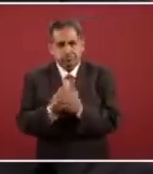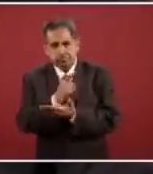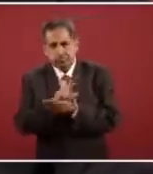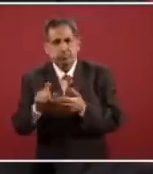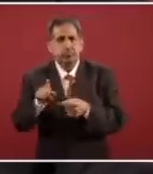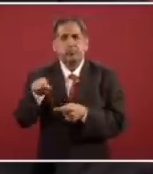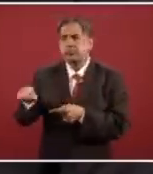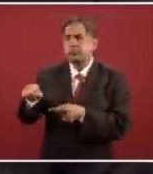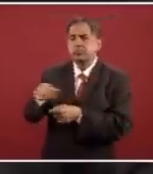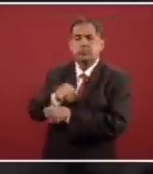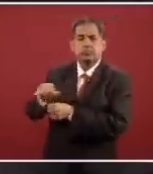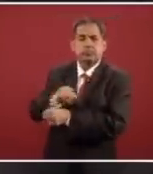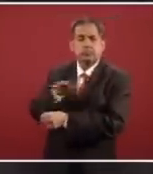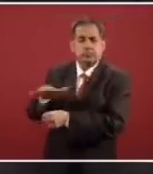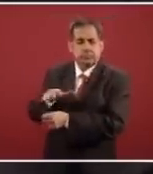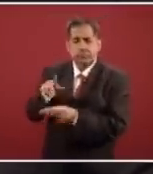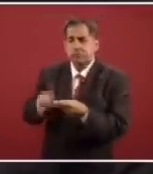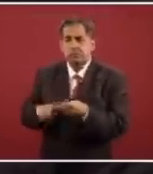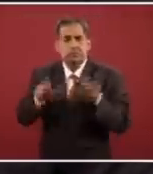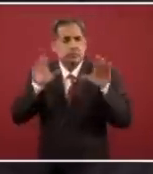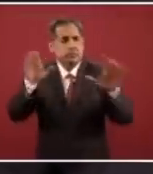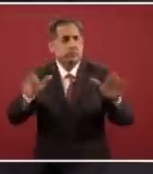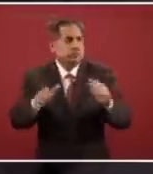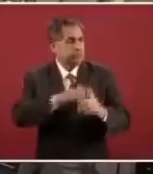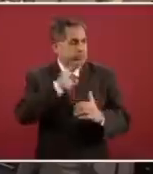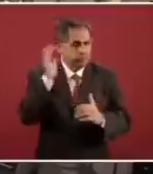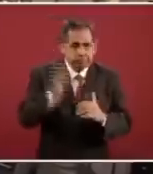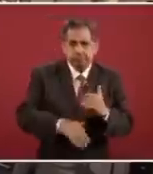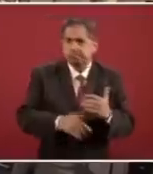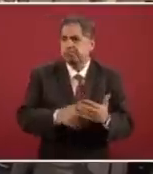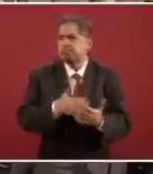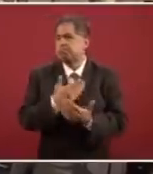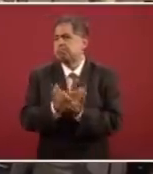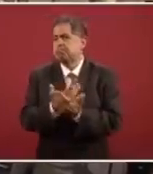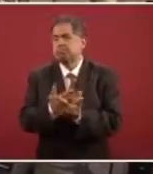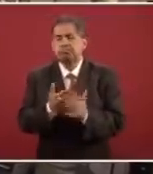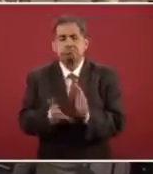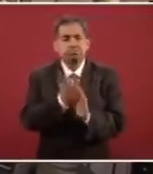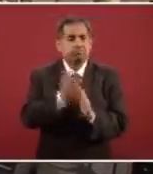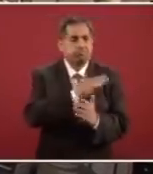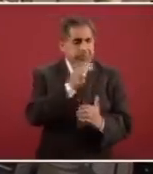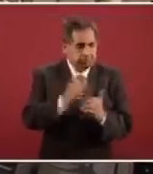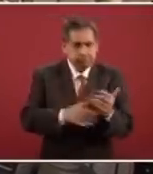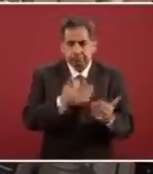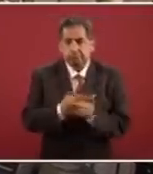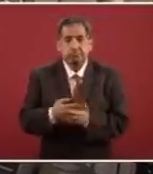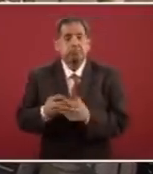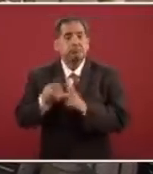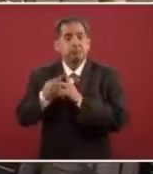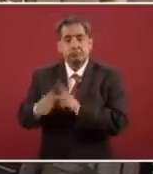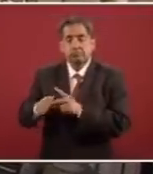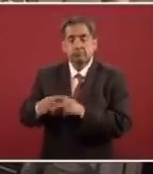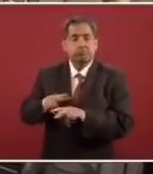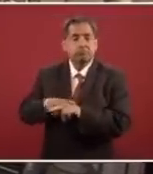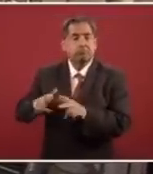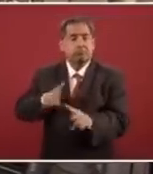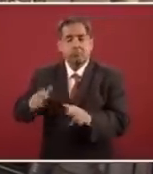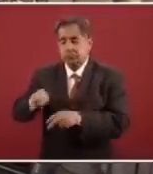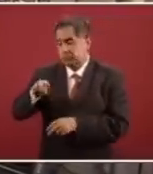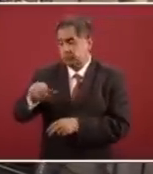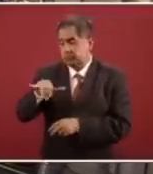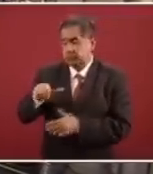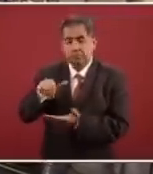Istmo, terminar el aeropuerto, iniciar la construcción del Tren Maya, y en la